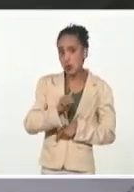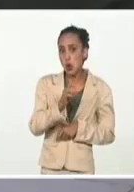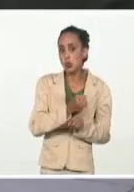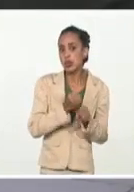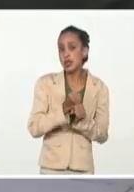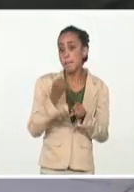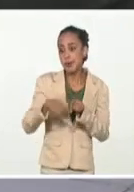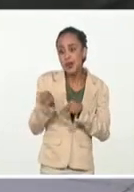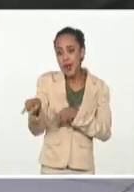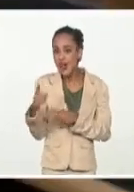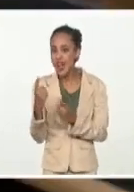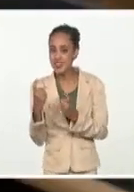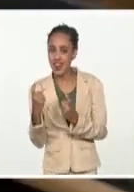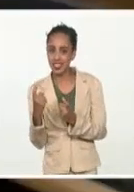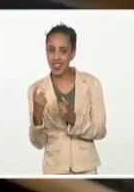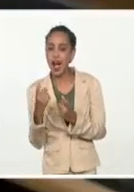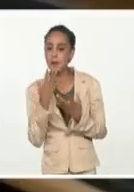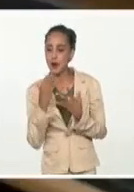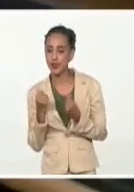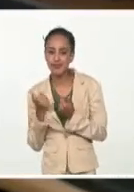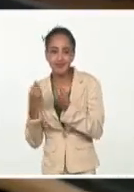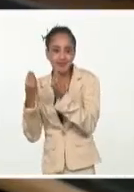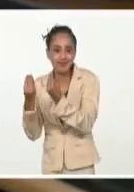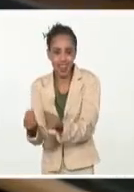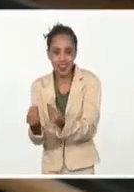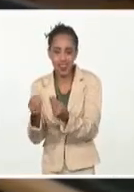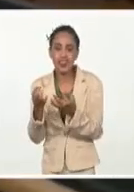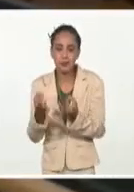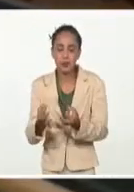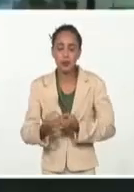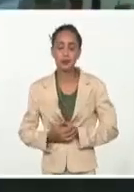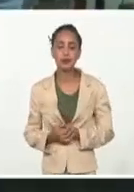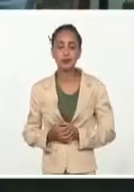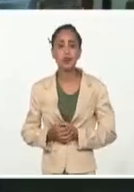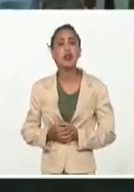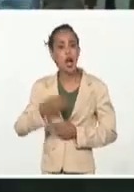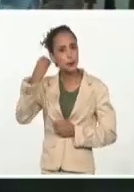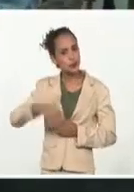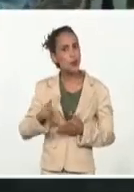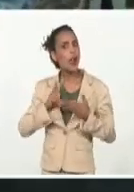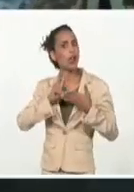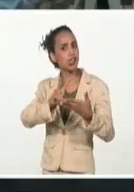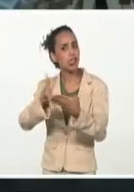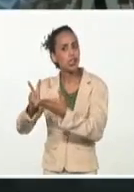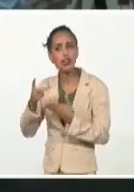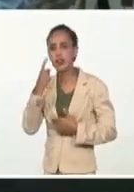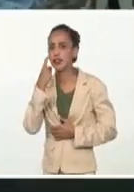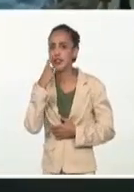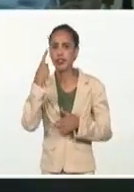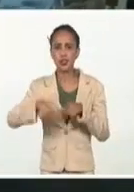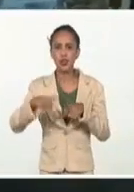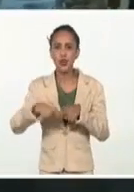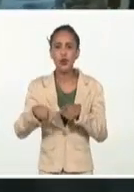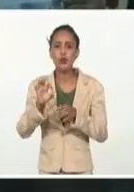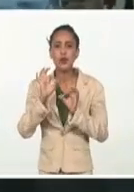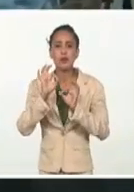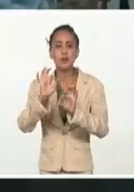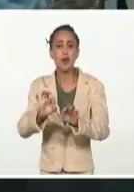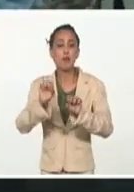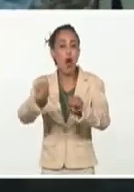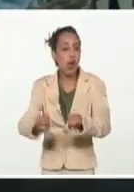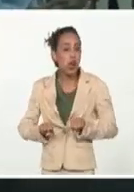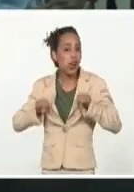el mandatario aprovechó la oportunidad para recorrer la fundación y conocer detalles de la expedición en canoa del amazonas al caribe